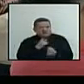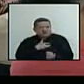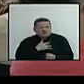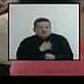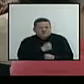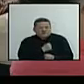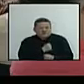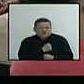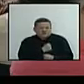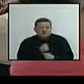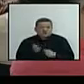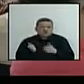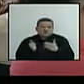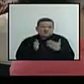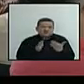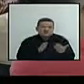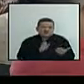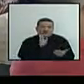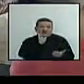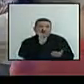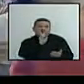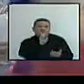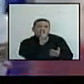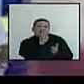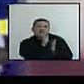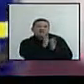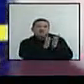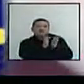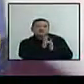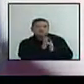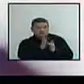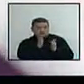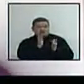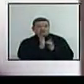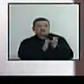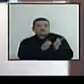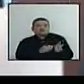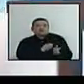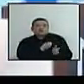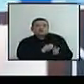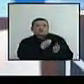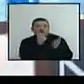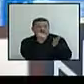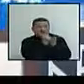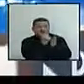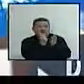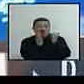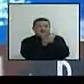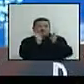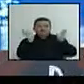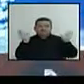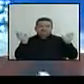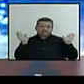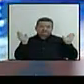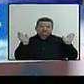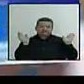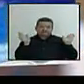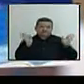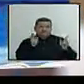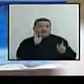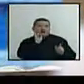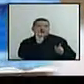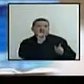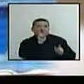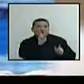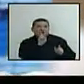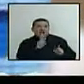muerte, misterio de sufrimiento y de amor, pero al mismo tiempo misterio